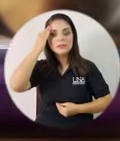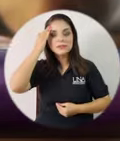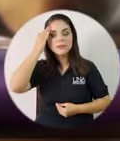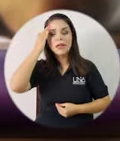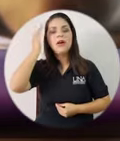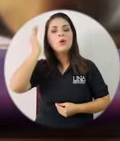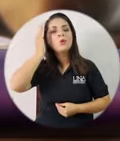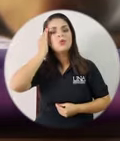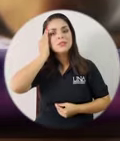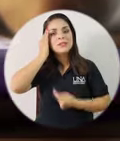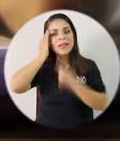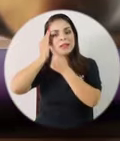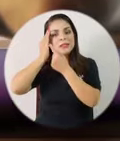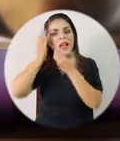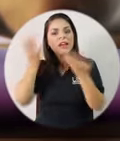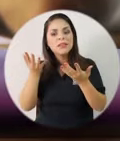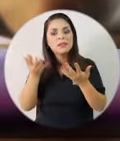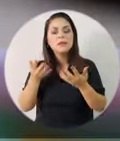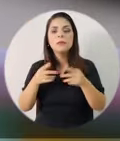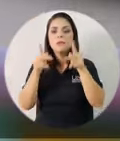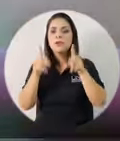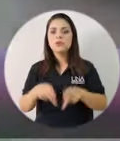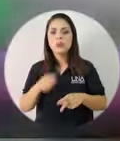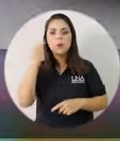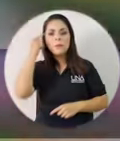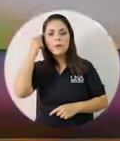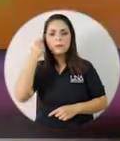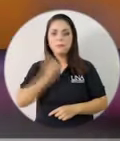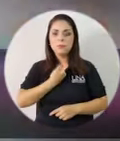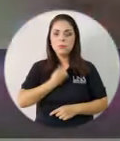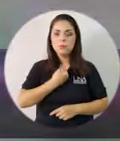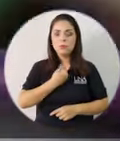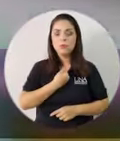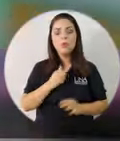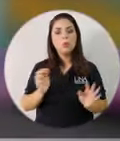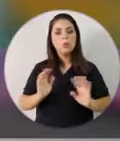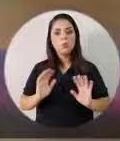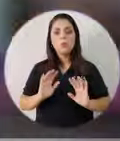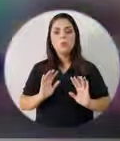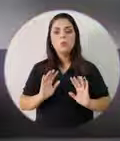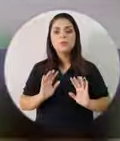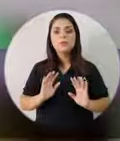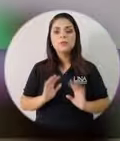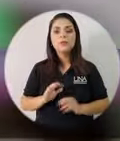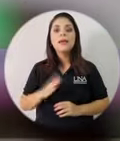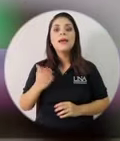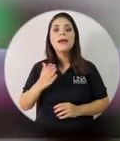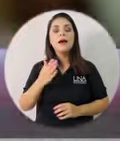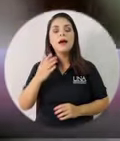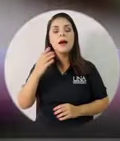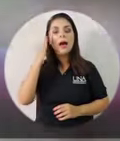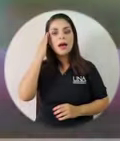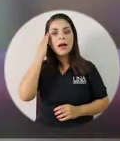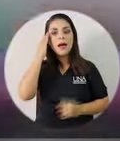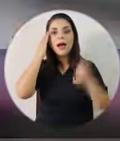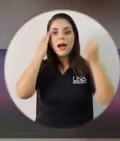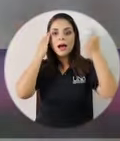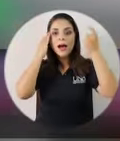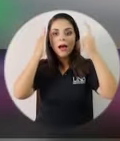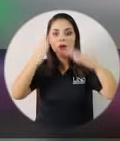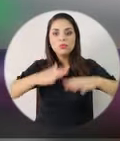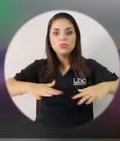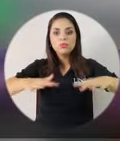conciencia. Una conciencia donde la persona ya no esté enfocada solamente en sí misma, sino que tenga la capacidad de entender